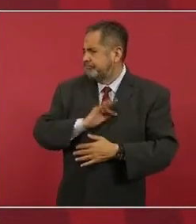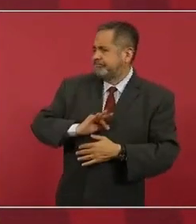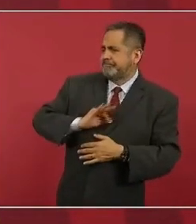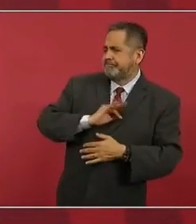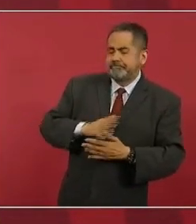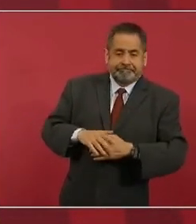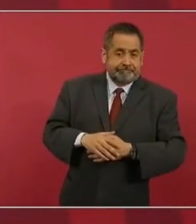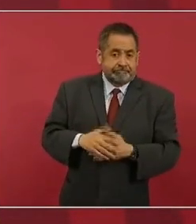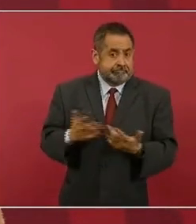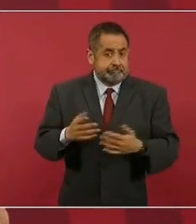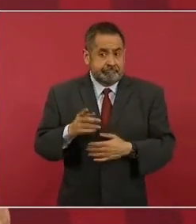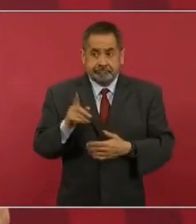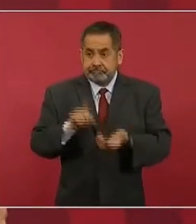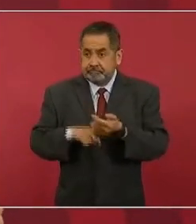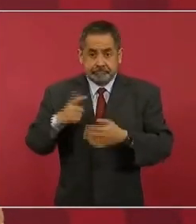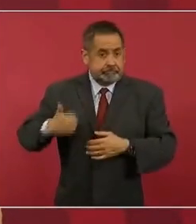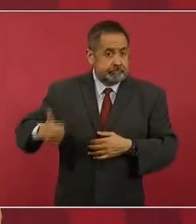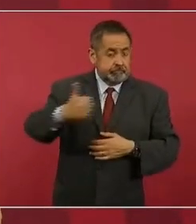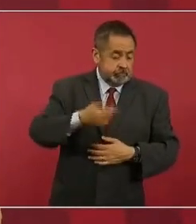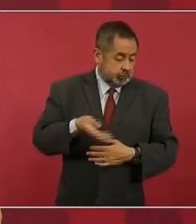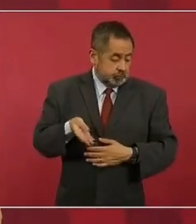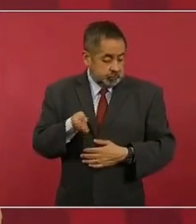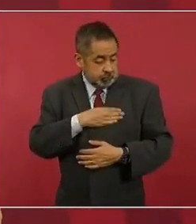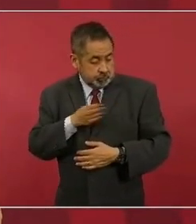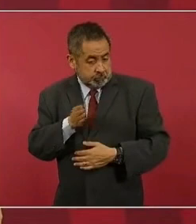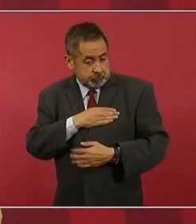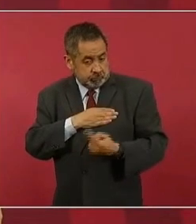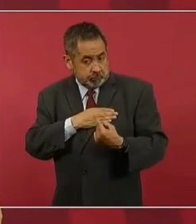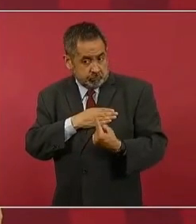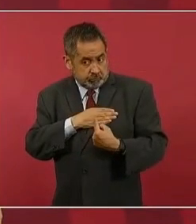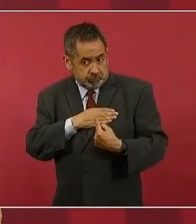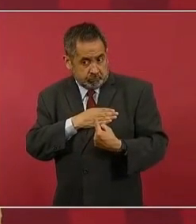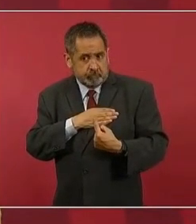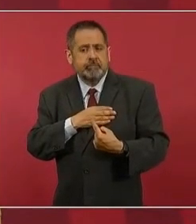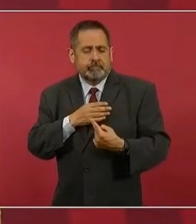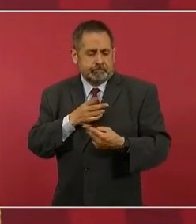podemos ser felices. Pero, presidente, por ejemplo, el día de ayer